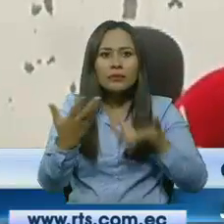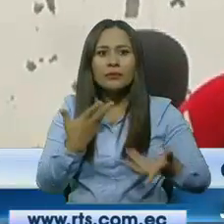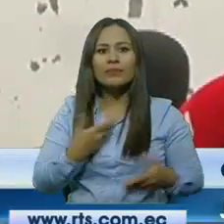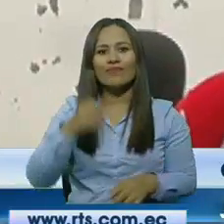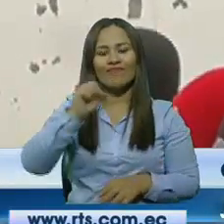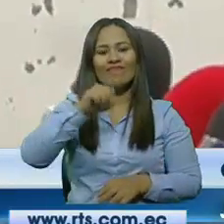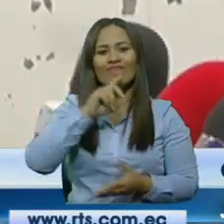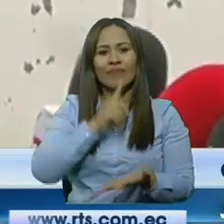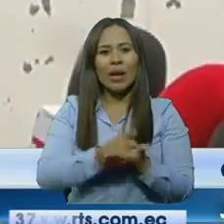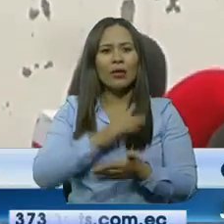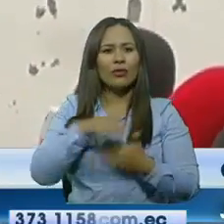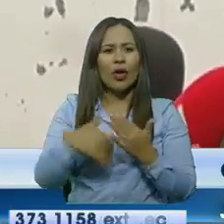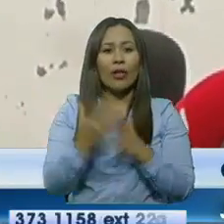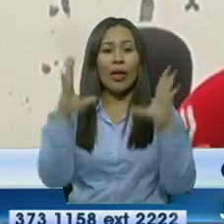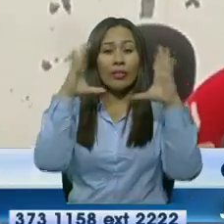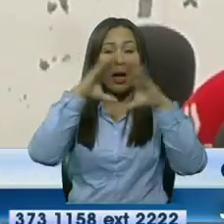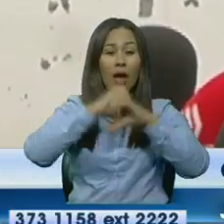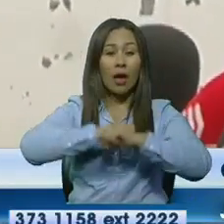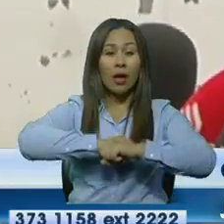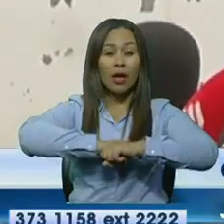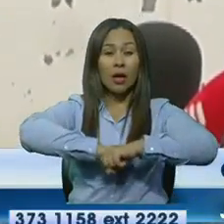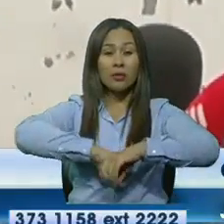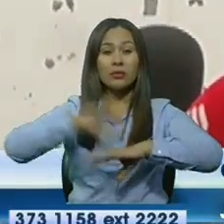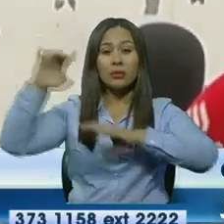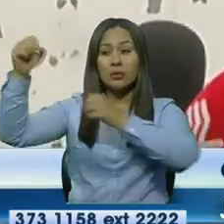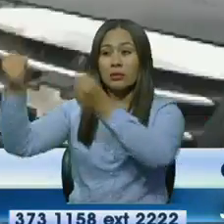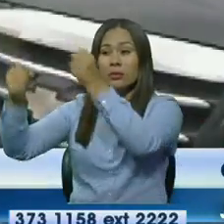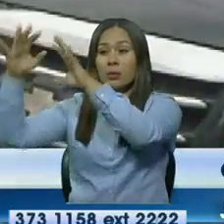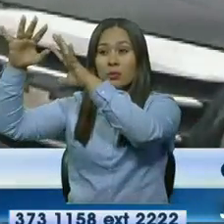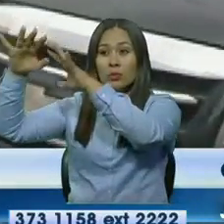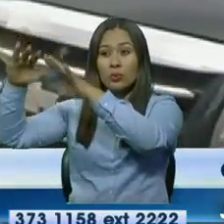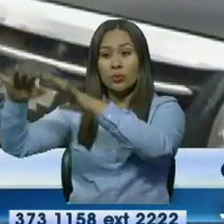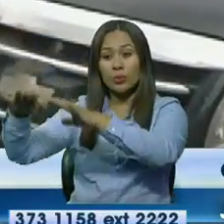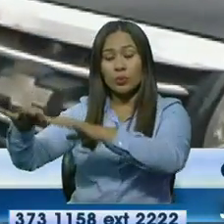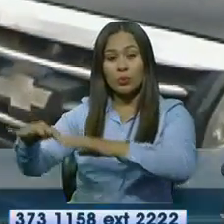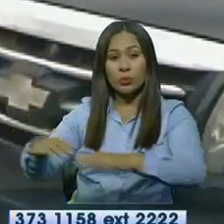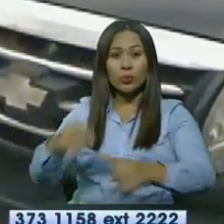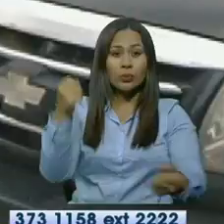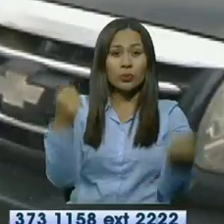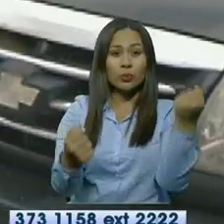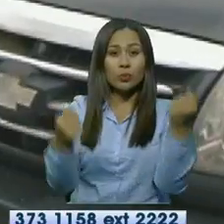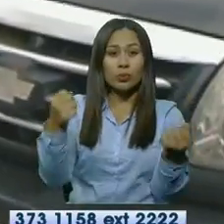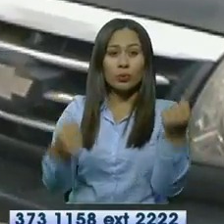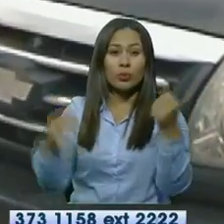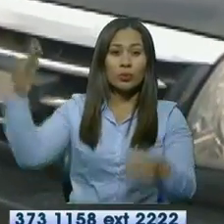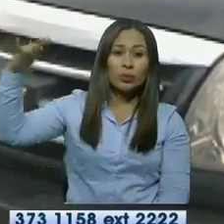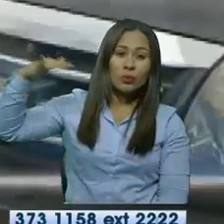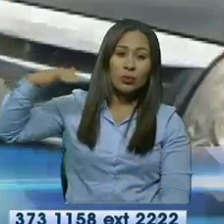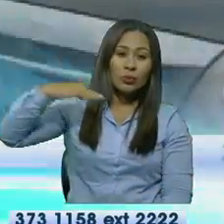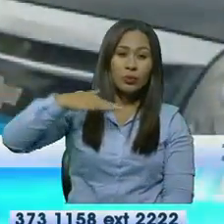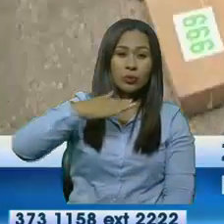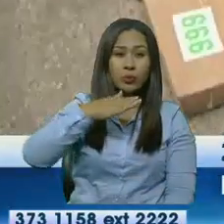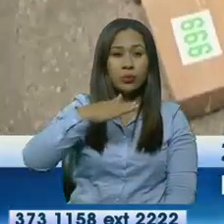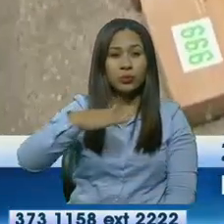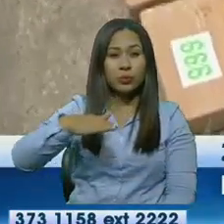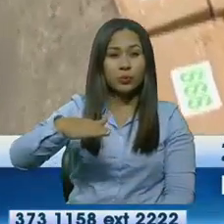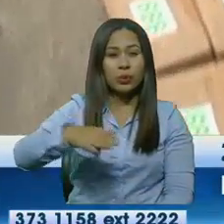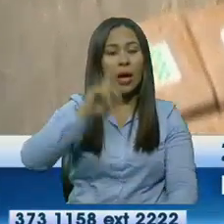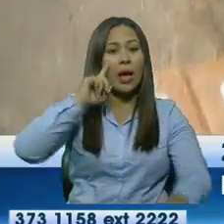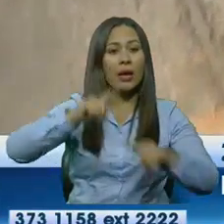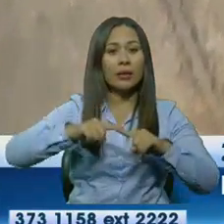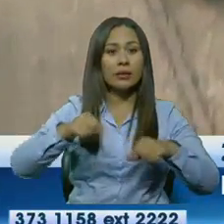trasladó toda noche y madrugada, pues desde el norte del país, cogió la ruta central hasta llegar acá a la ciudad de Guayaquil.